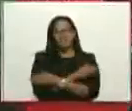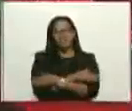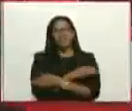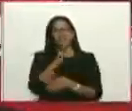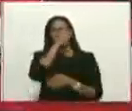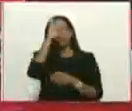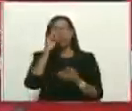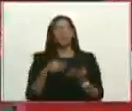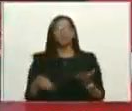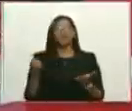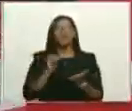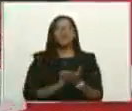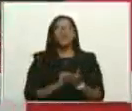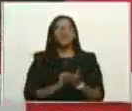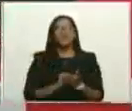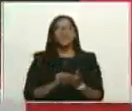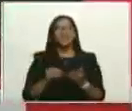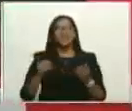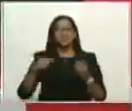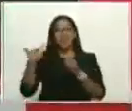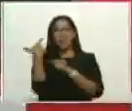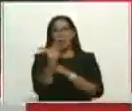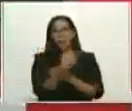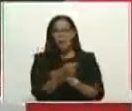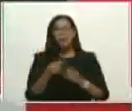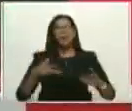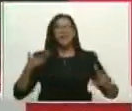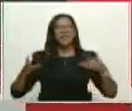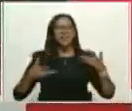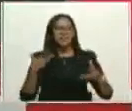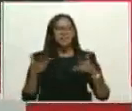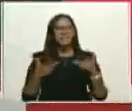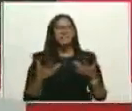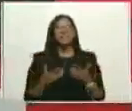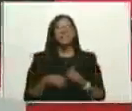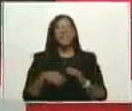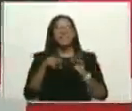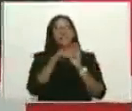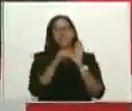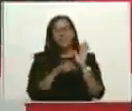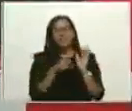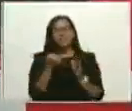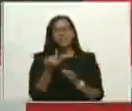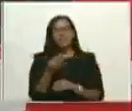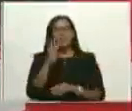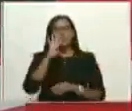nuevamente y los dejo en paz para que disfruten el programa número